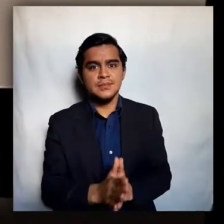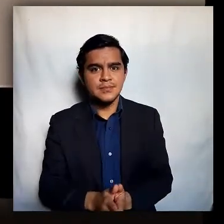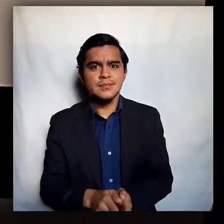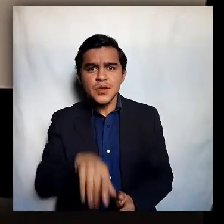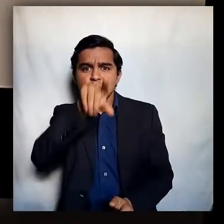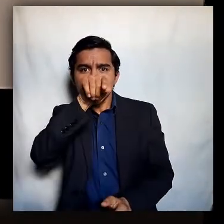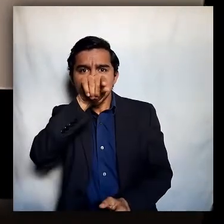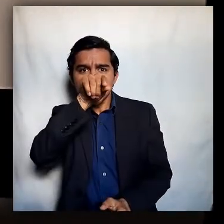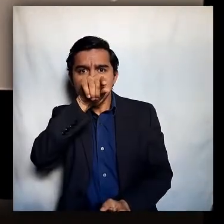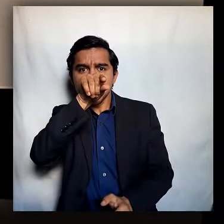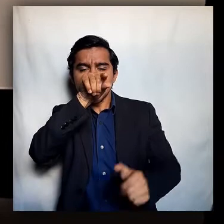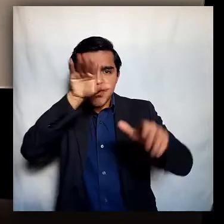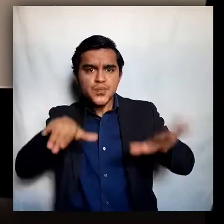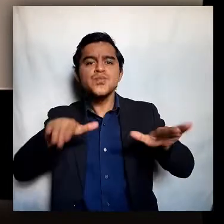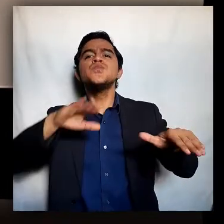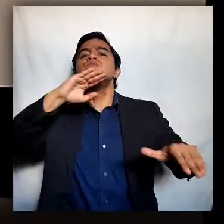perseguir palomas mensajeras